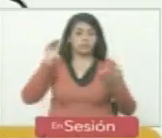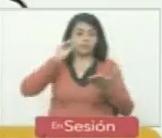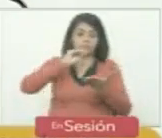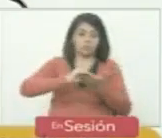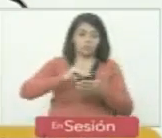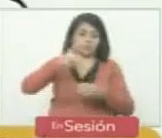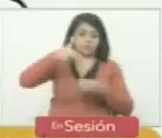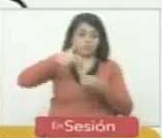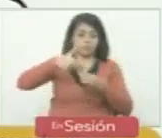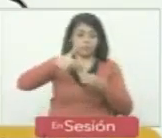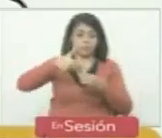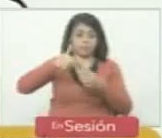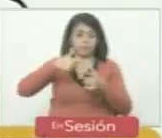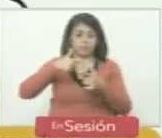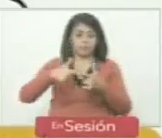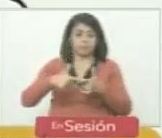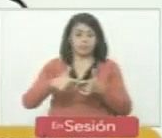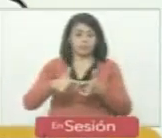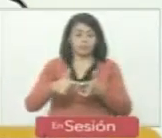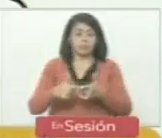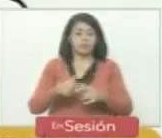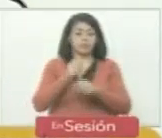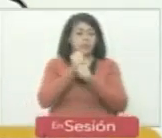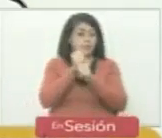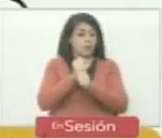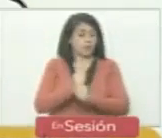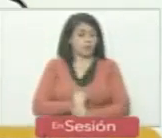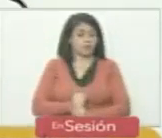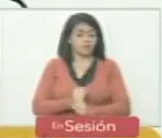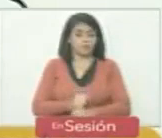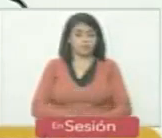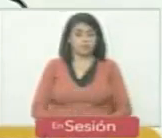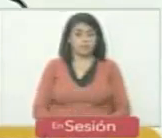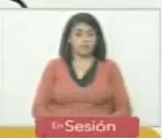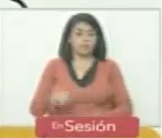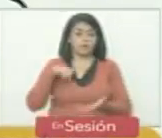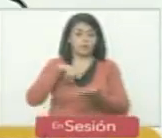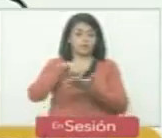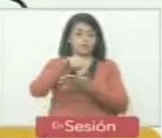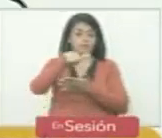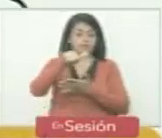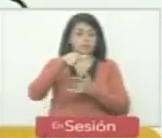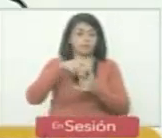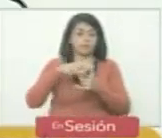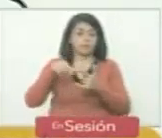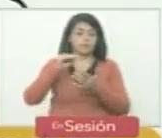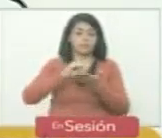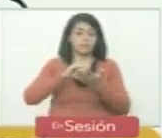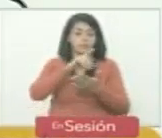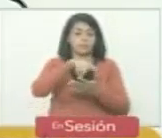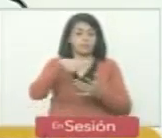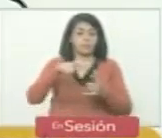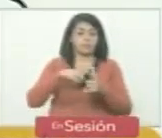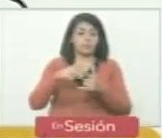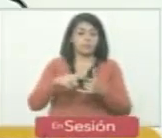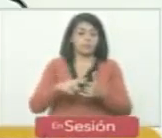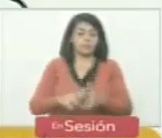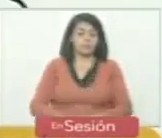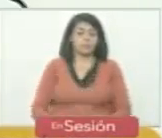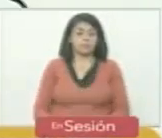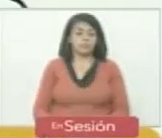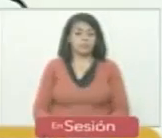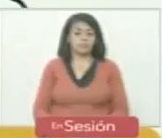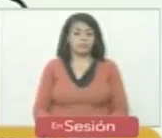el combustible, lo estaban esperando en el aeropuerto un personal de